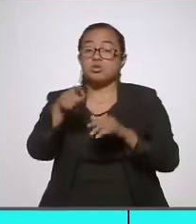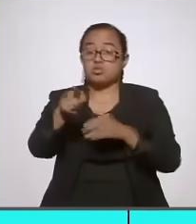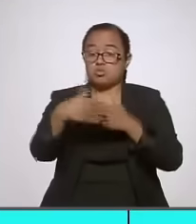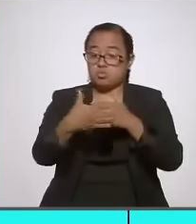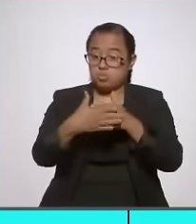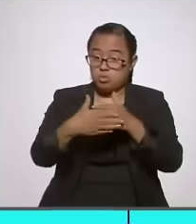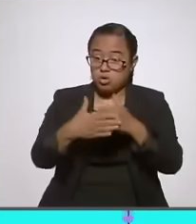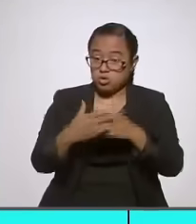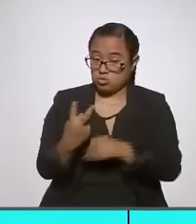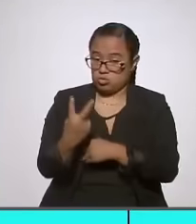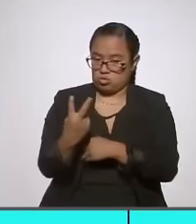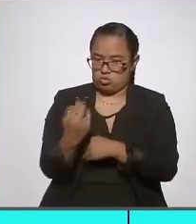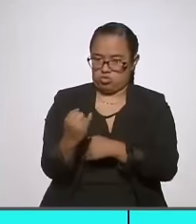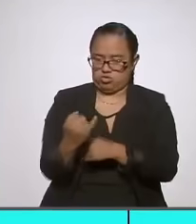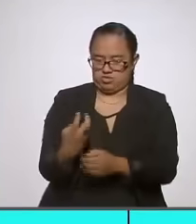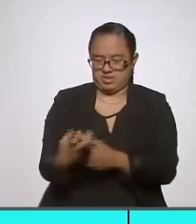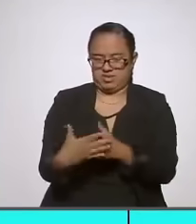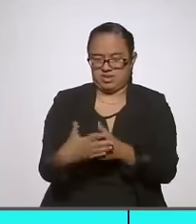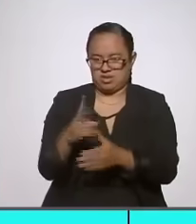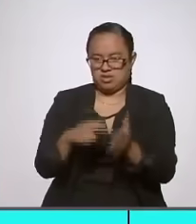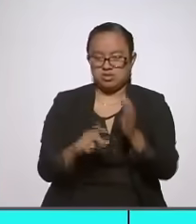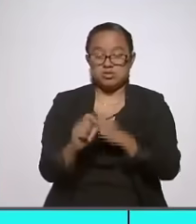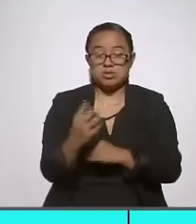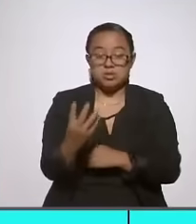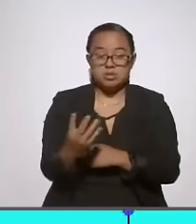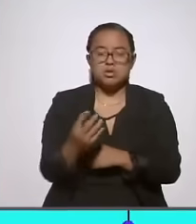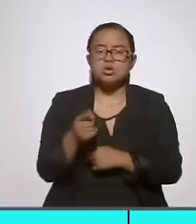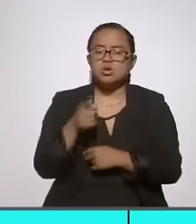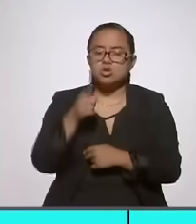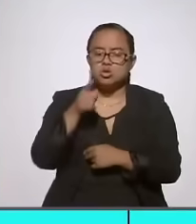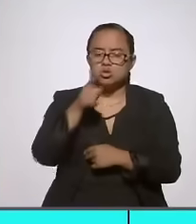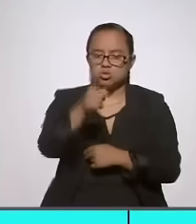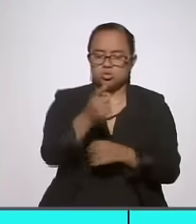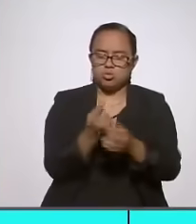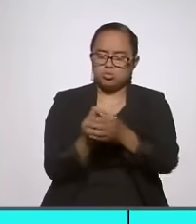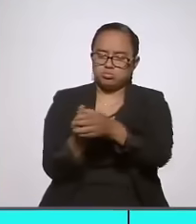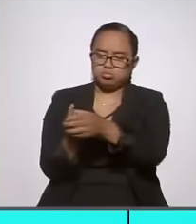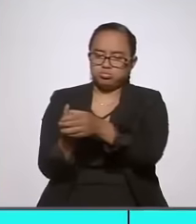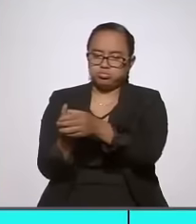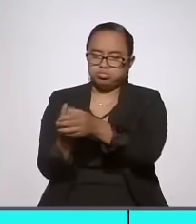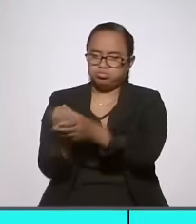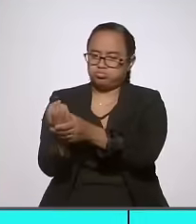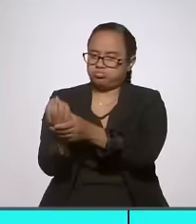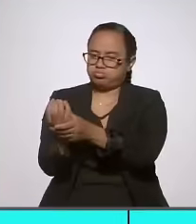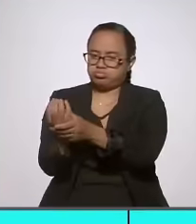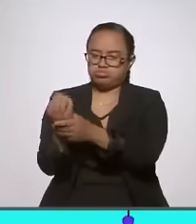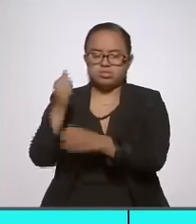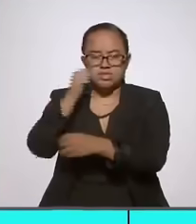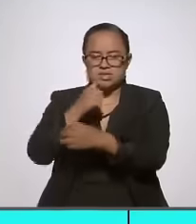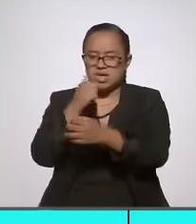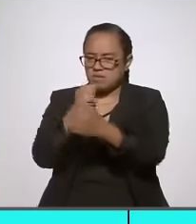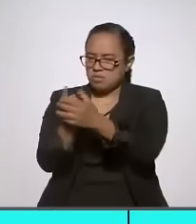junio de este año tengas una veladora encendida en tu hogar.